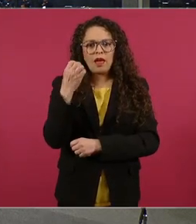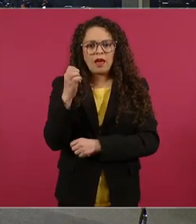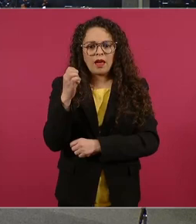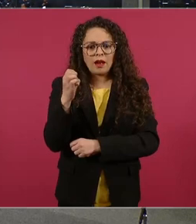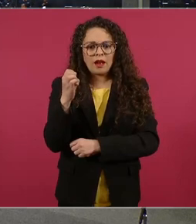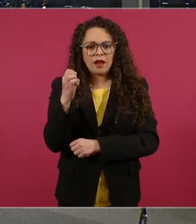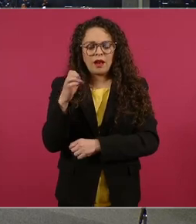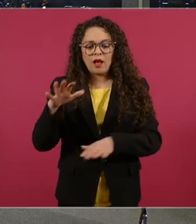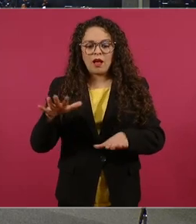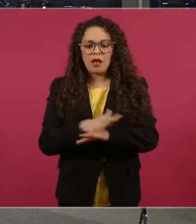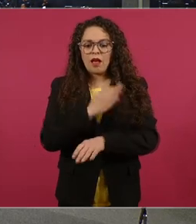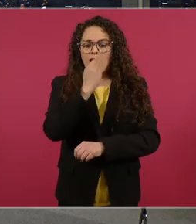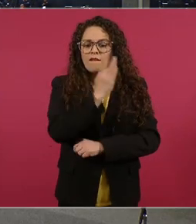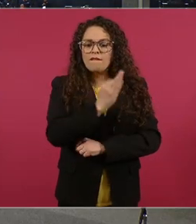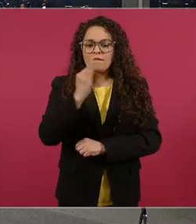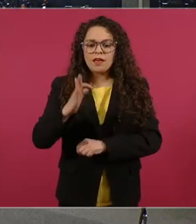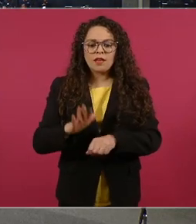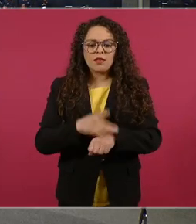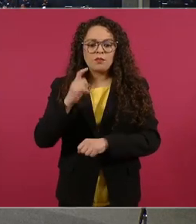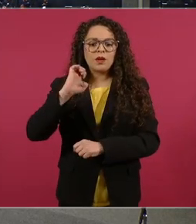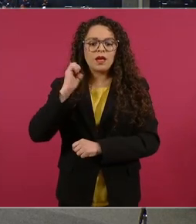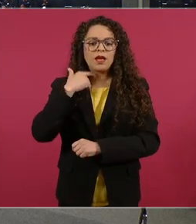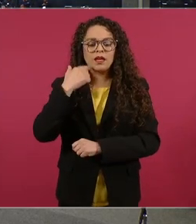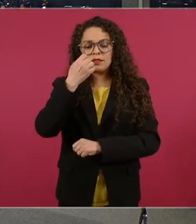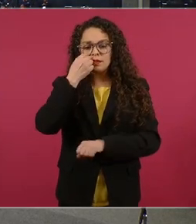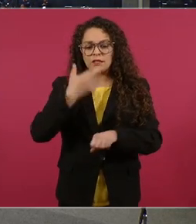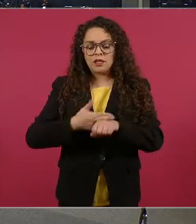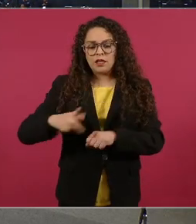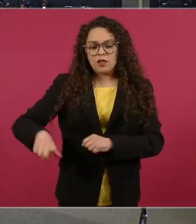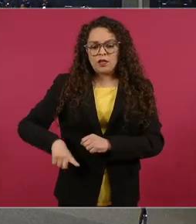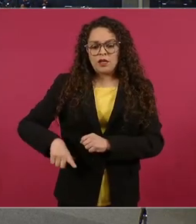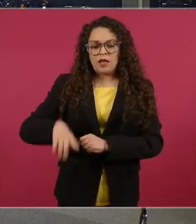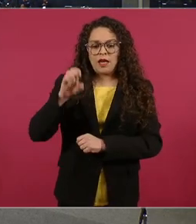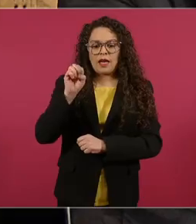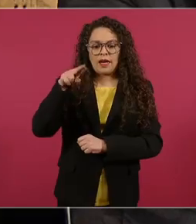de el exsecretario de Gobierno Ernesto Nemer, el exsecretario de Movilidad